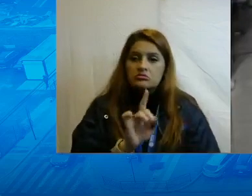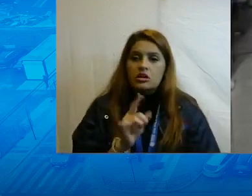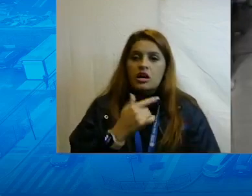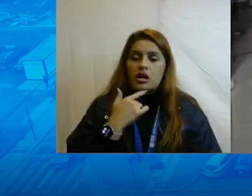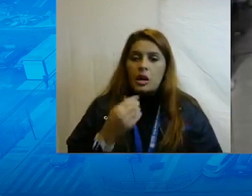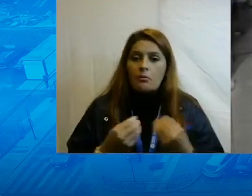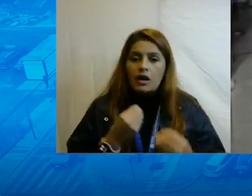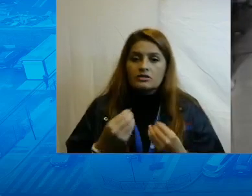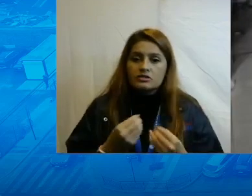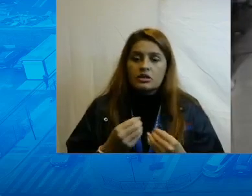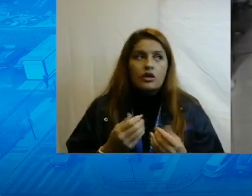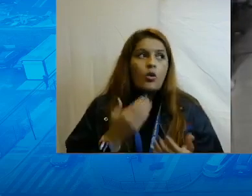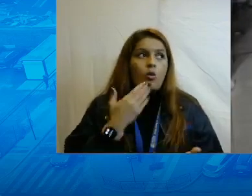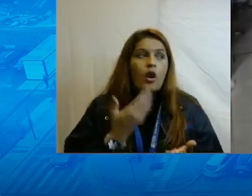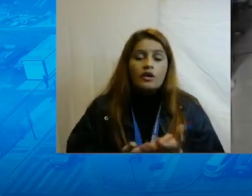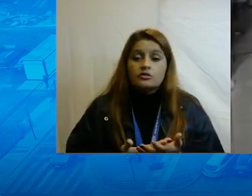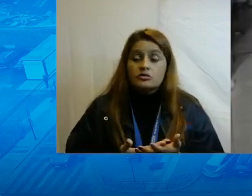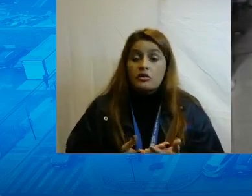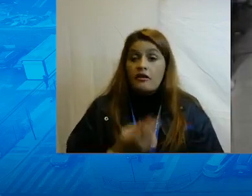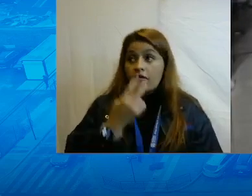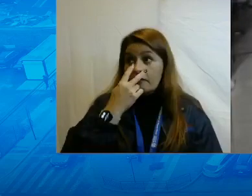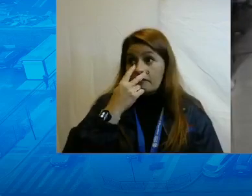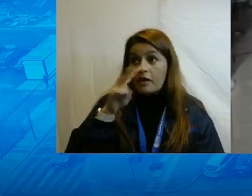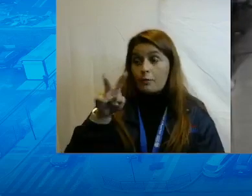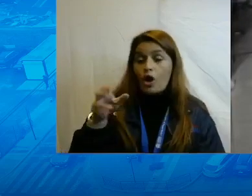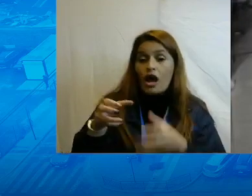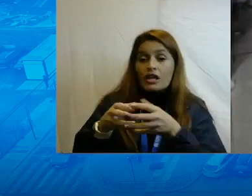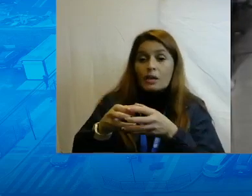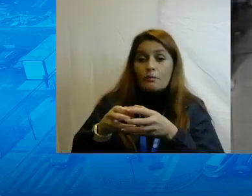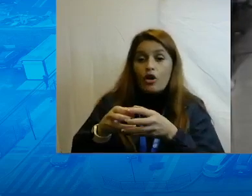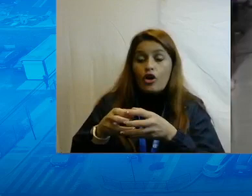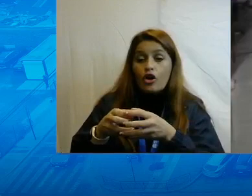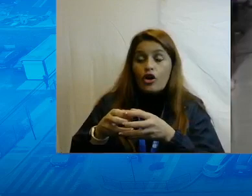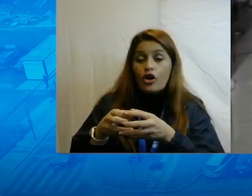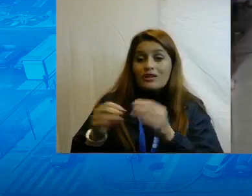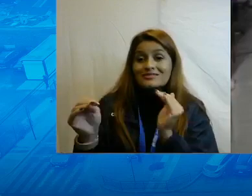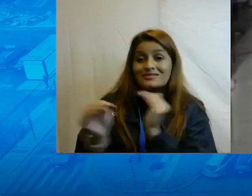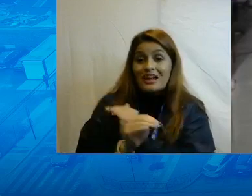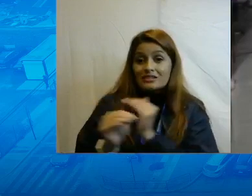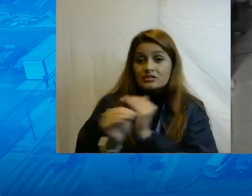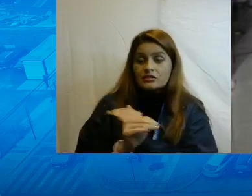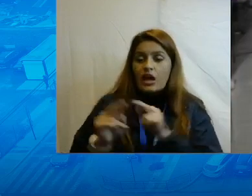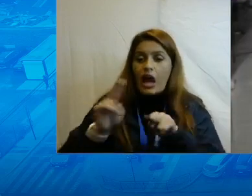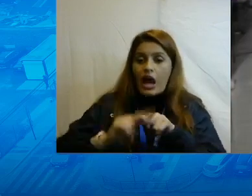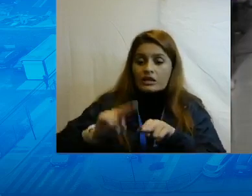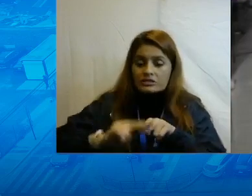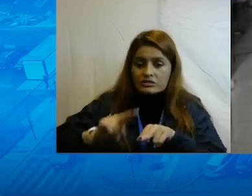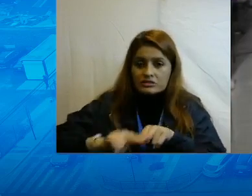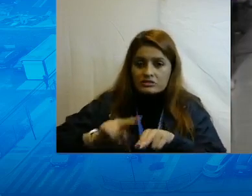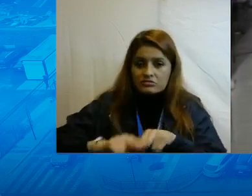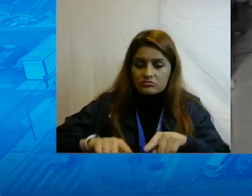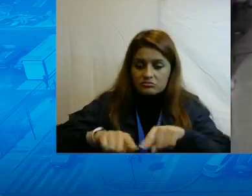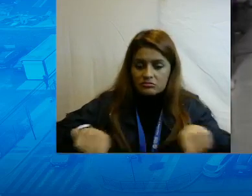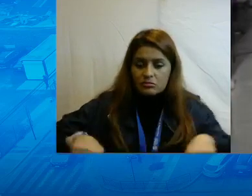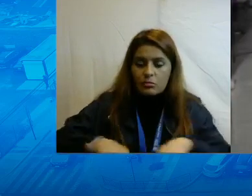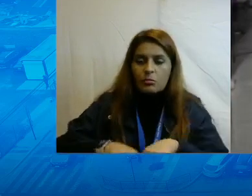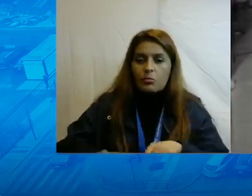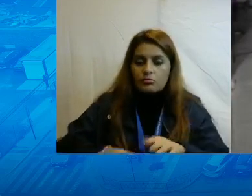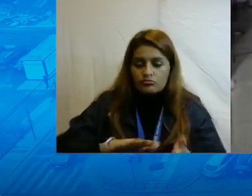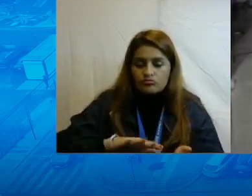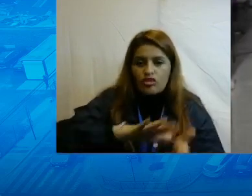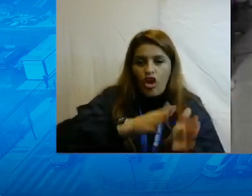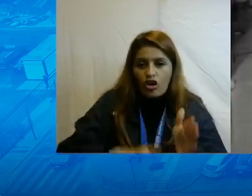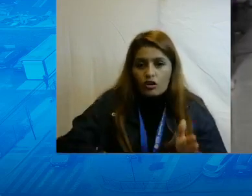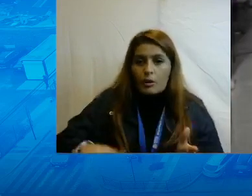haciendo capacitaciones. Vemos solamente los equipos de tránsito que están haciendo estos arreglos con parches fríos, y